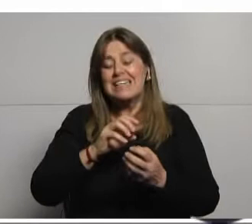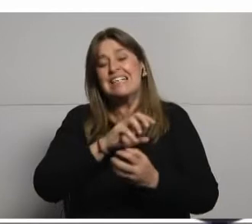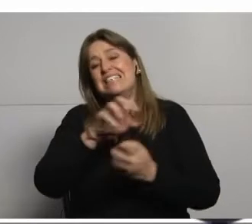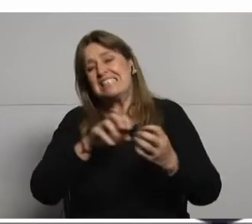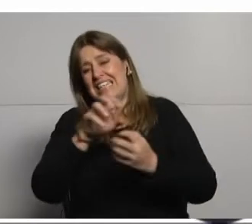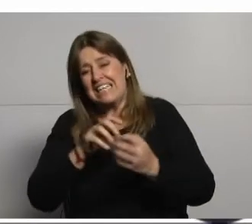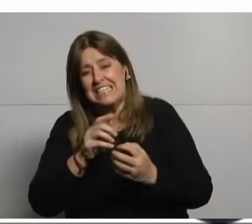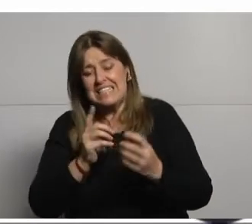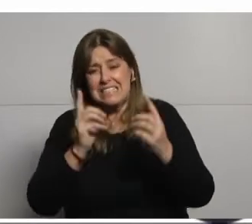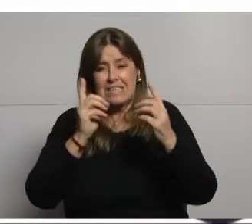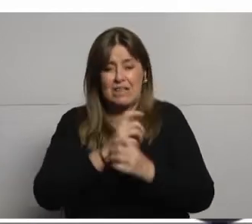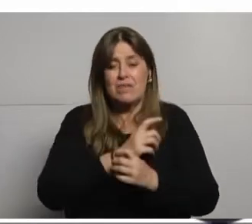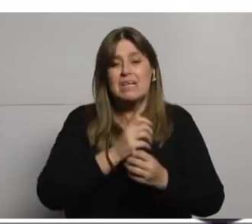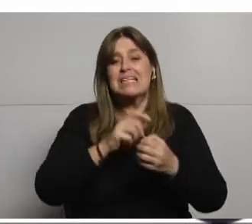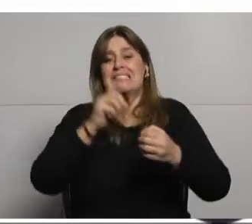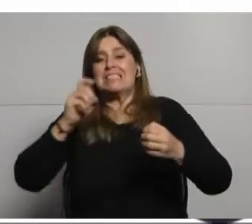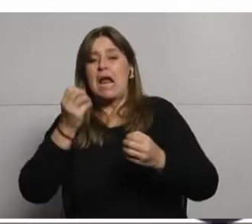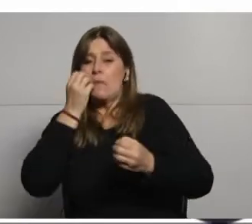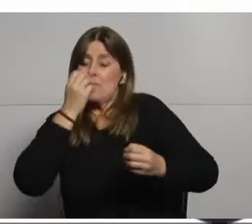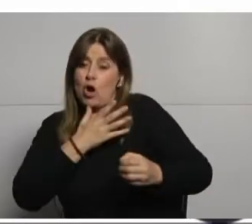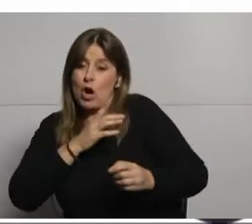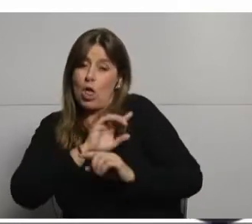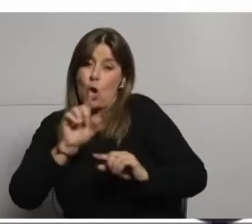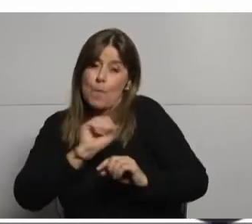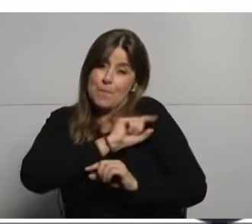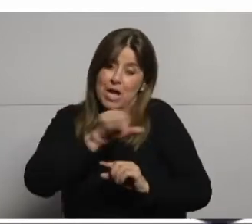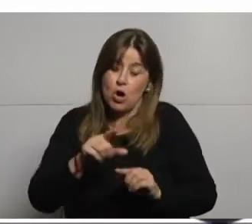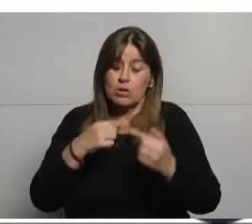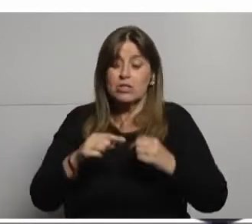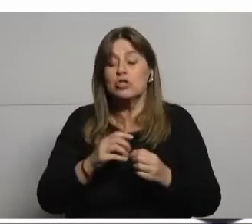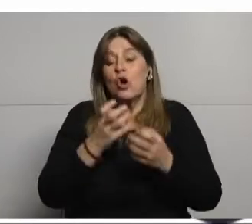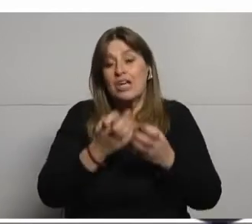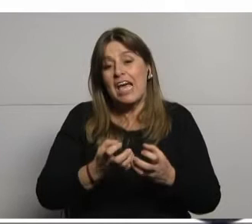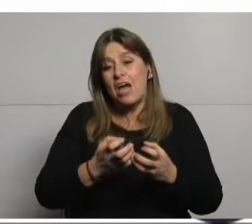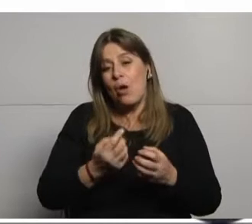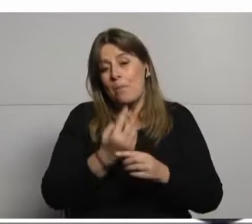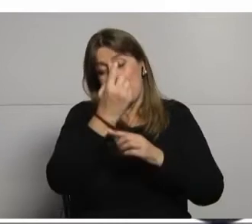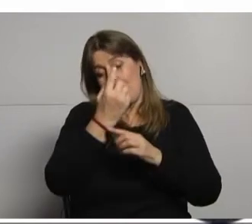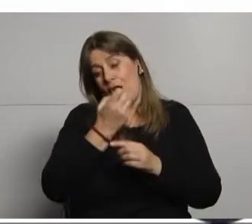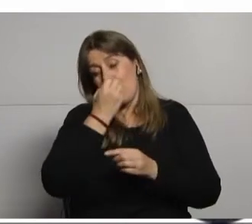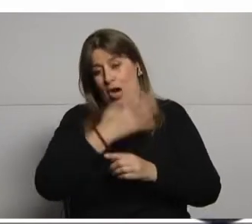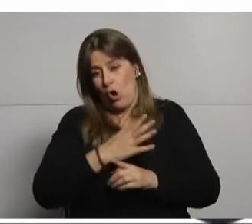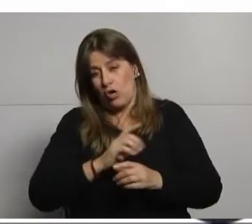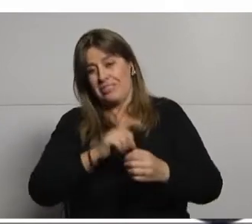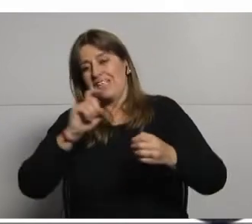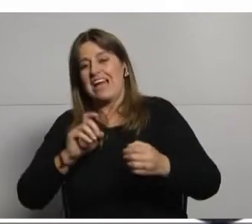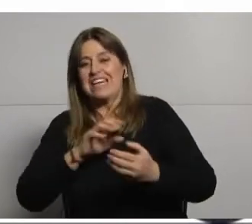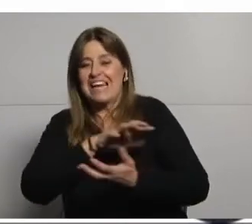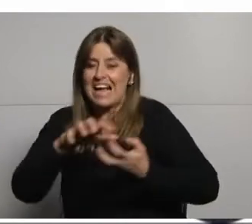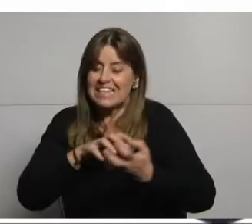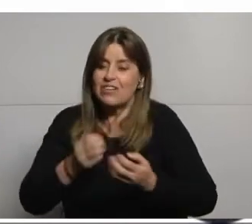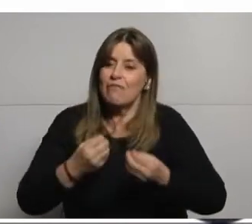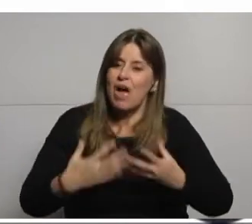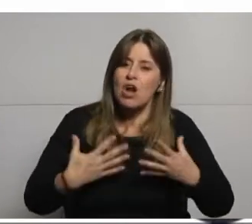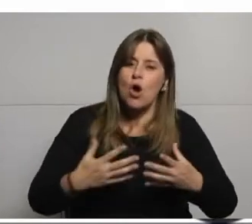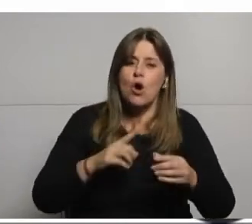quien se era y mejorado o mucho peor. Y yo elegiría salir del lado que acabo de decir primero, ¿verdad? Con los valores que tienen